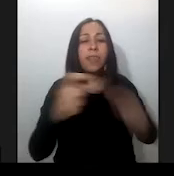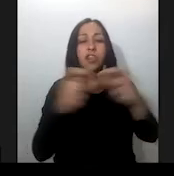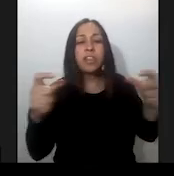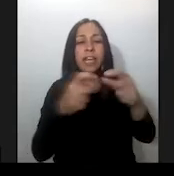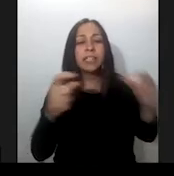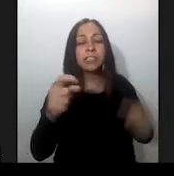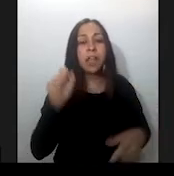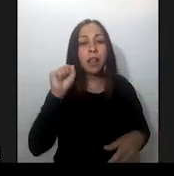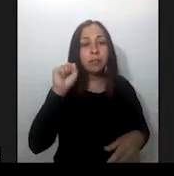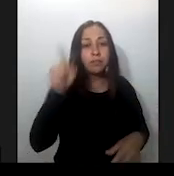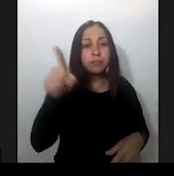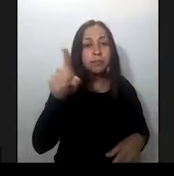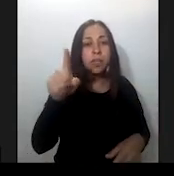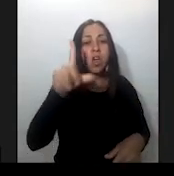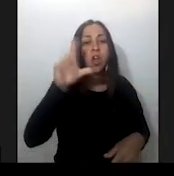tiene Londres.